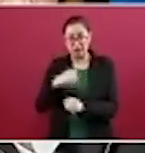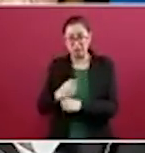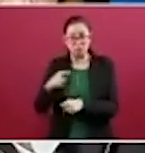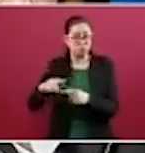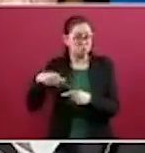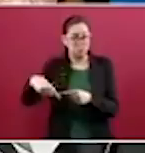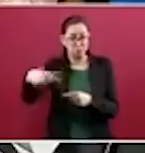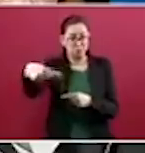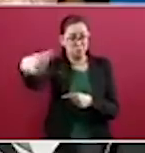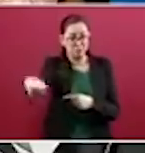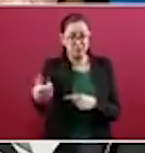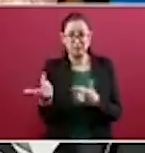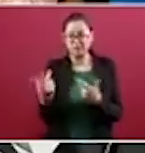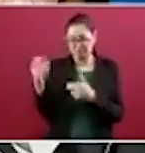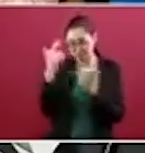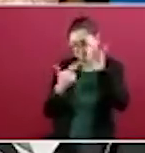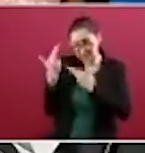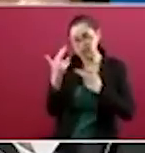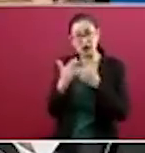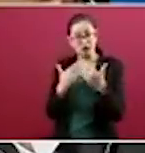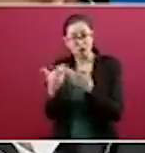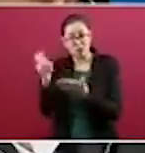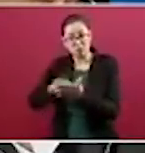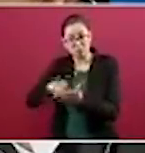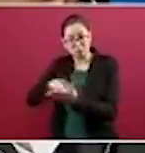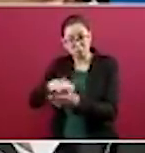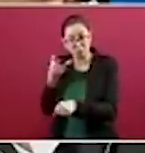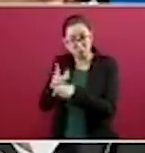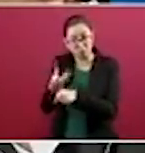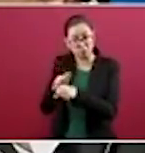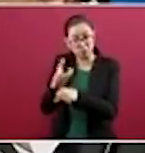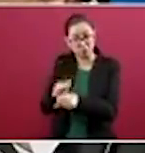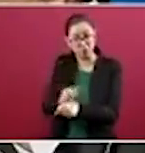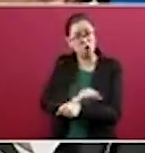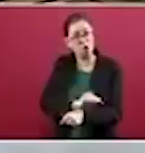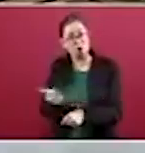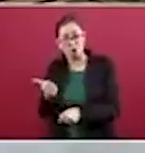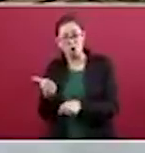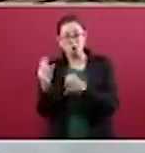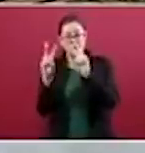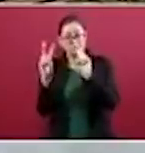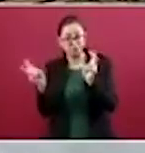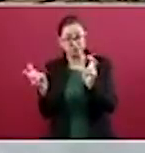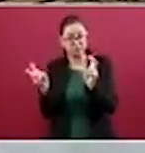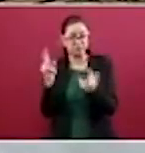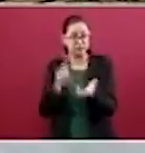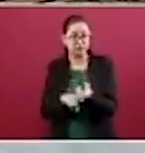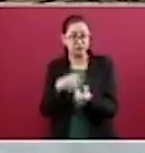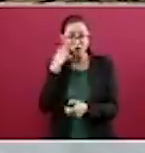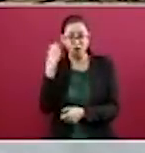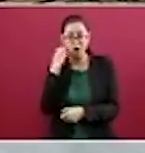del año siguiente? ¿Será una revisión, actualización? ¿Se le dará otro giro a lo que se enseña en